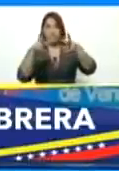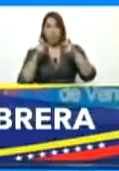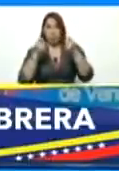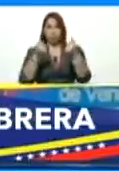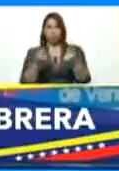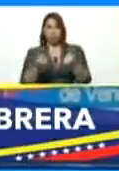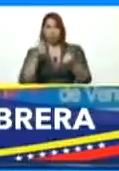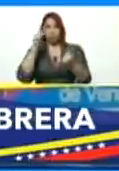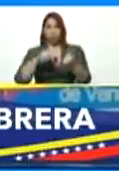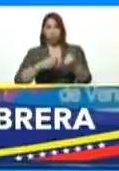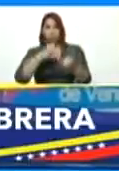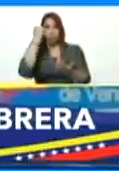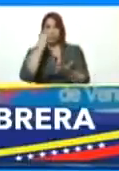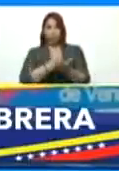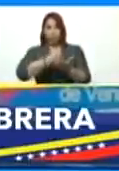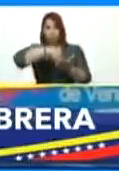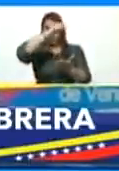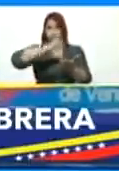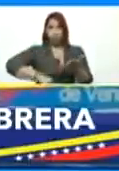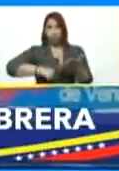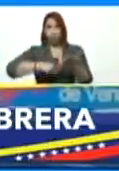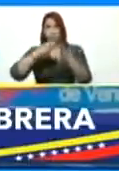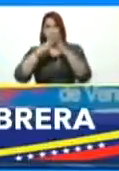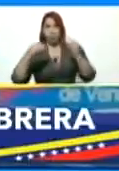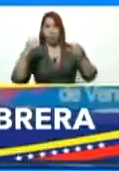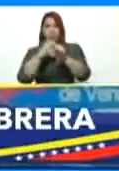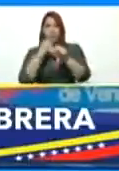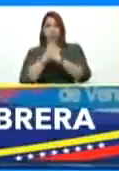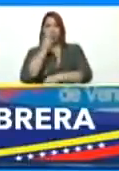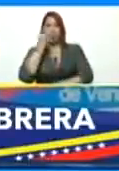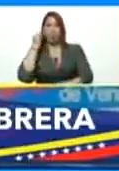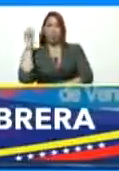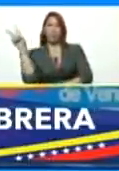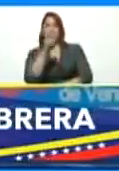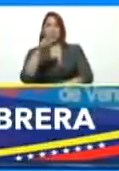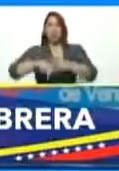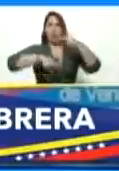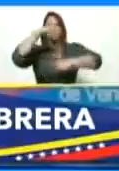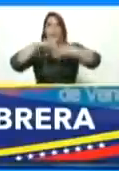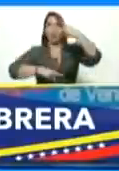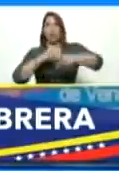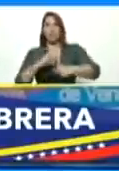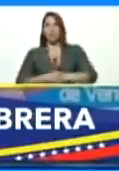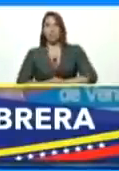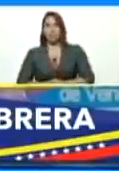contratos colectivos de todos los trabajadores de venezuela un plan